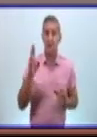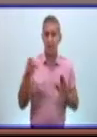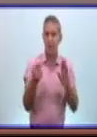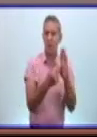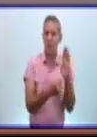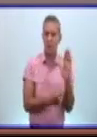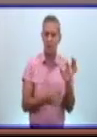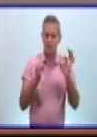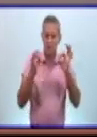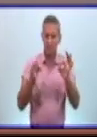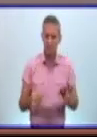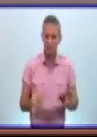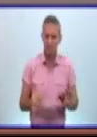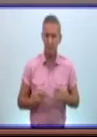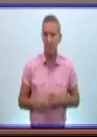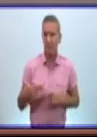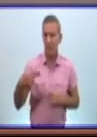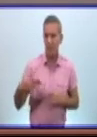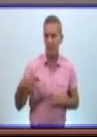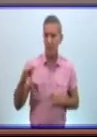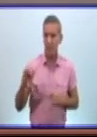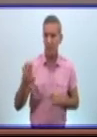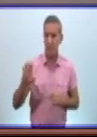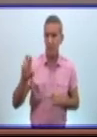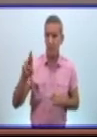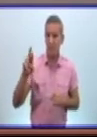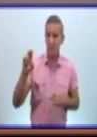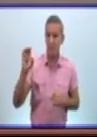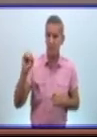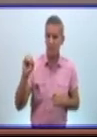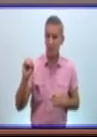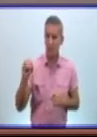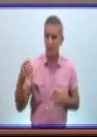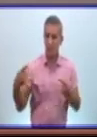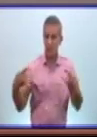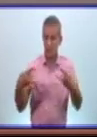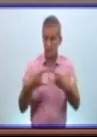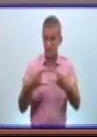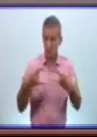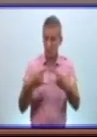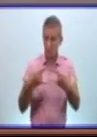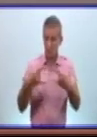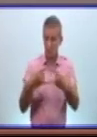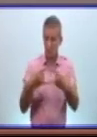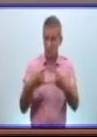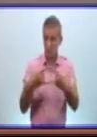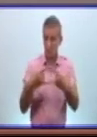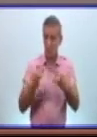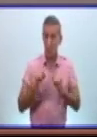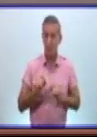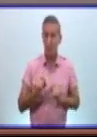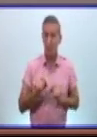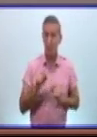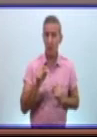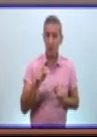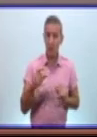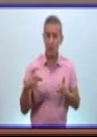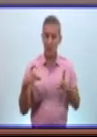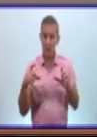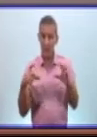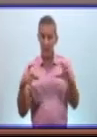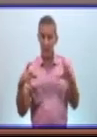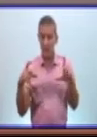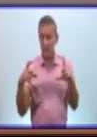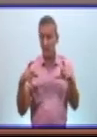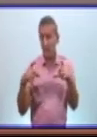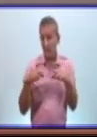magnéticas. Por tanto, si acercamos un imán a esta mezcla, vamos a ver qué sucede. Aquí tenemos un imán y vamos a auxiliarnos